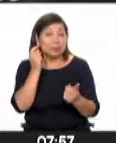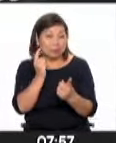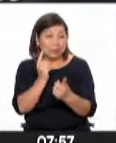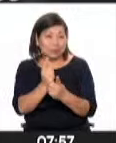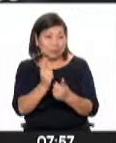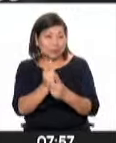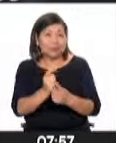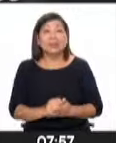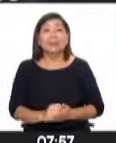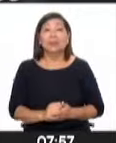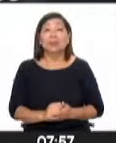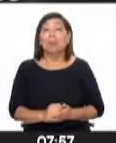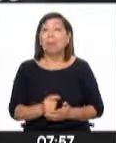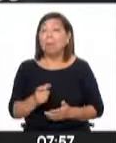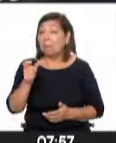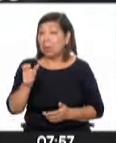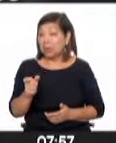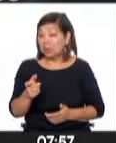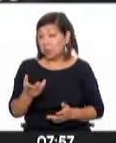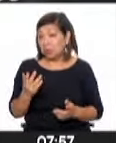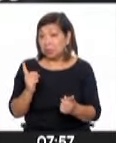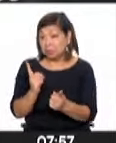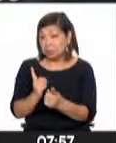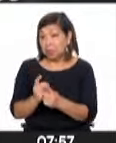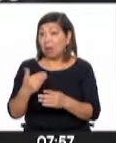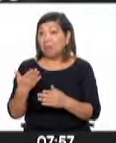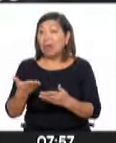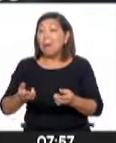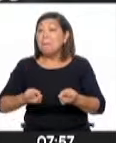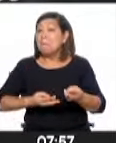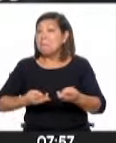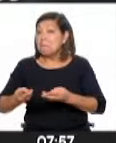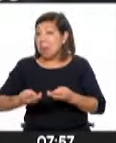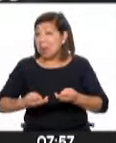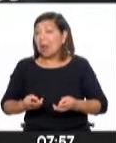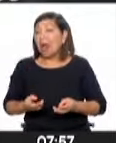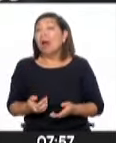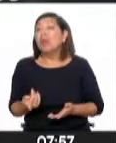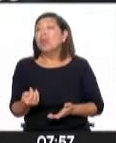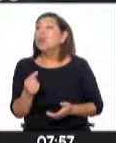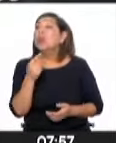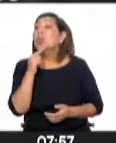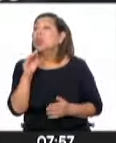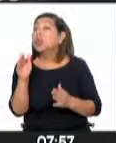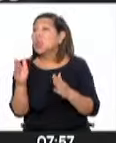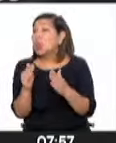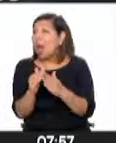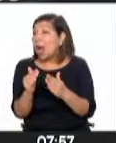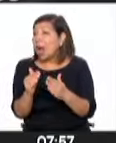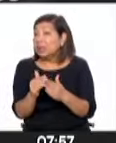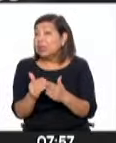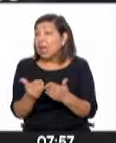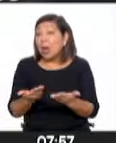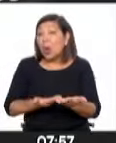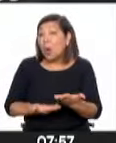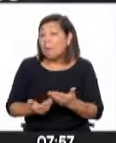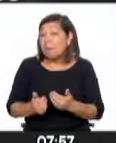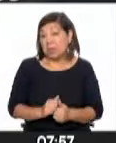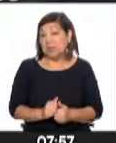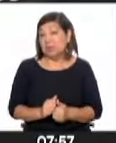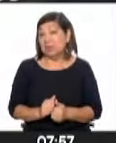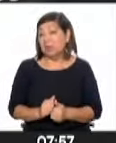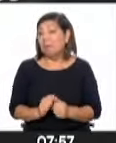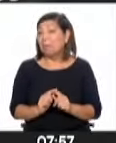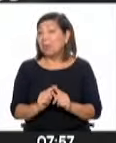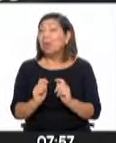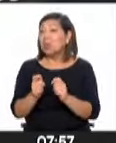decir, personas que físicamente estaban afuera de los mercados, afuera de las residenciales, de los centros comerciales, ¿no?